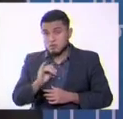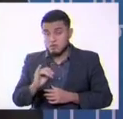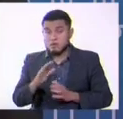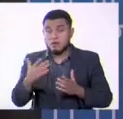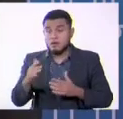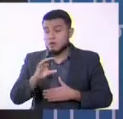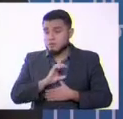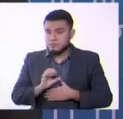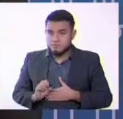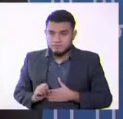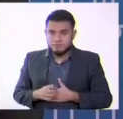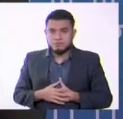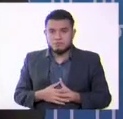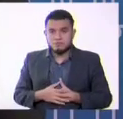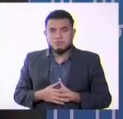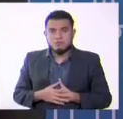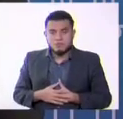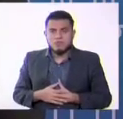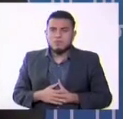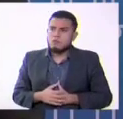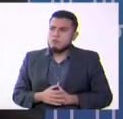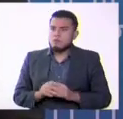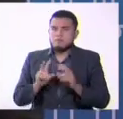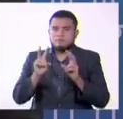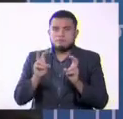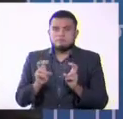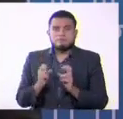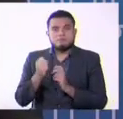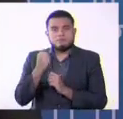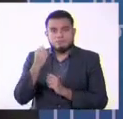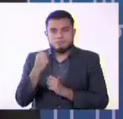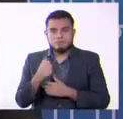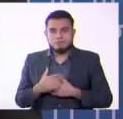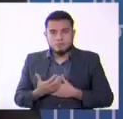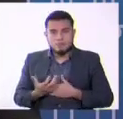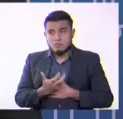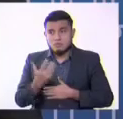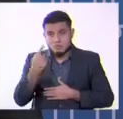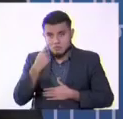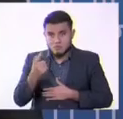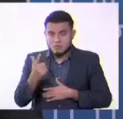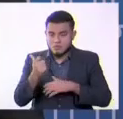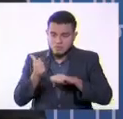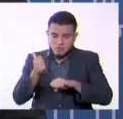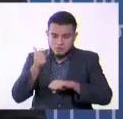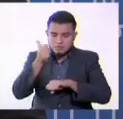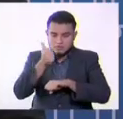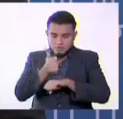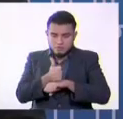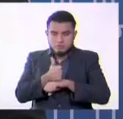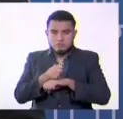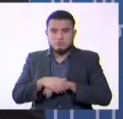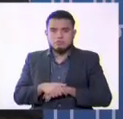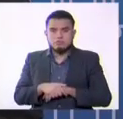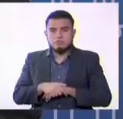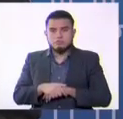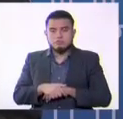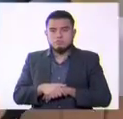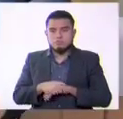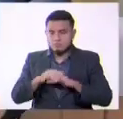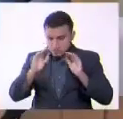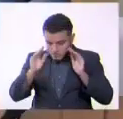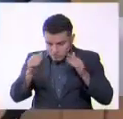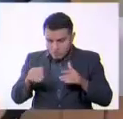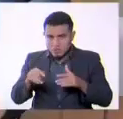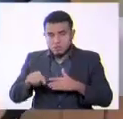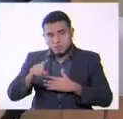salvadoreño, y es un elemento muy importante, pero que hemos notado fundamentalmente que está centrado en esas